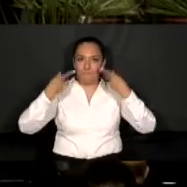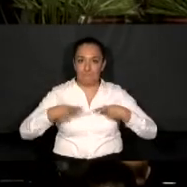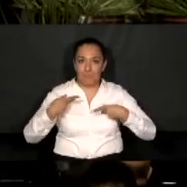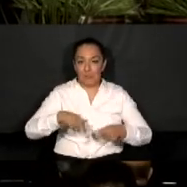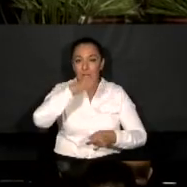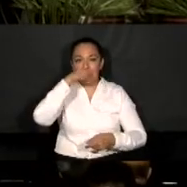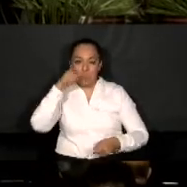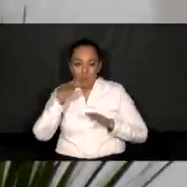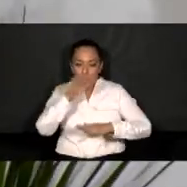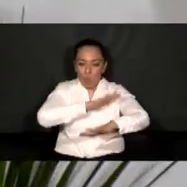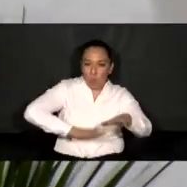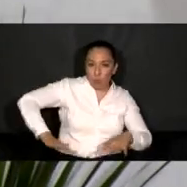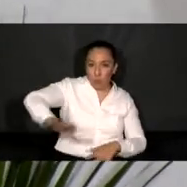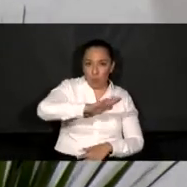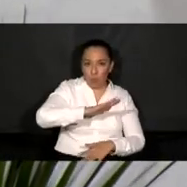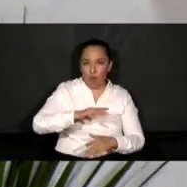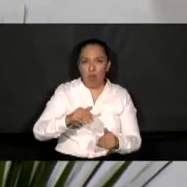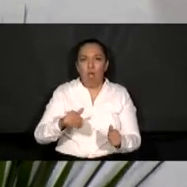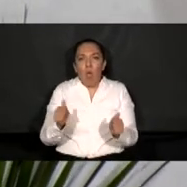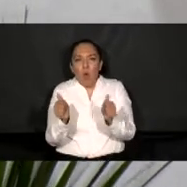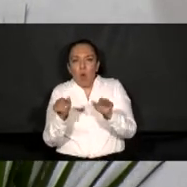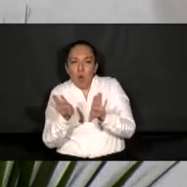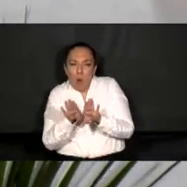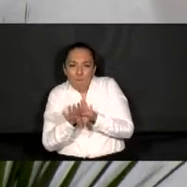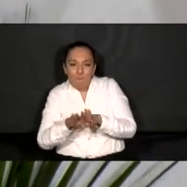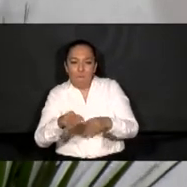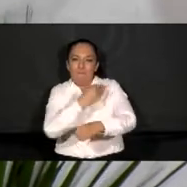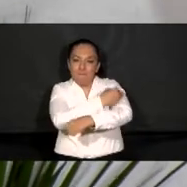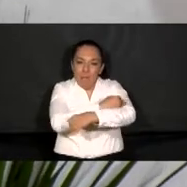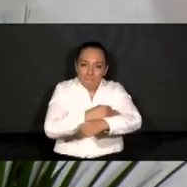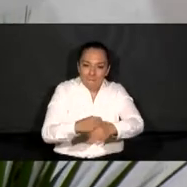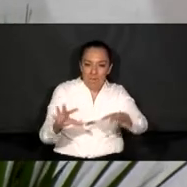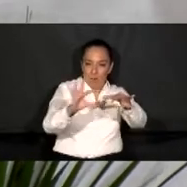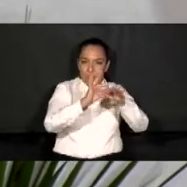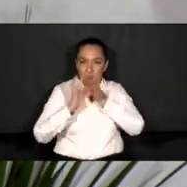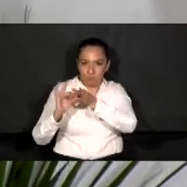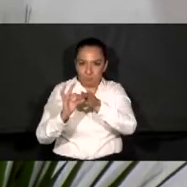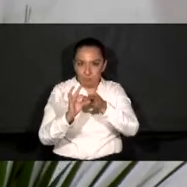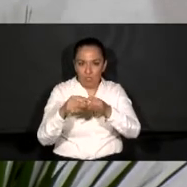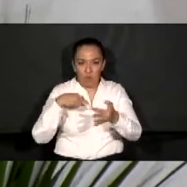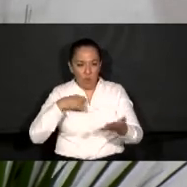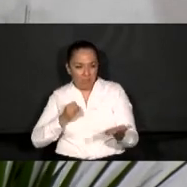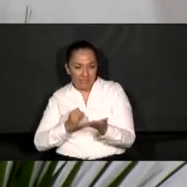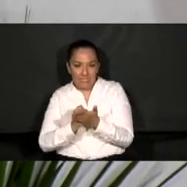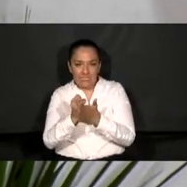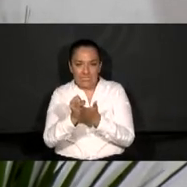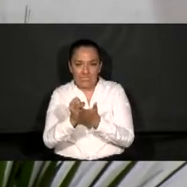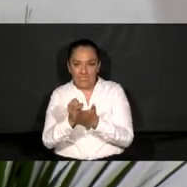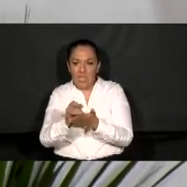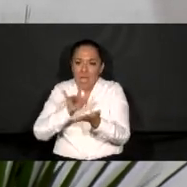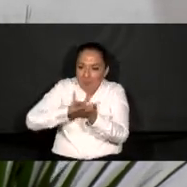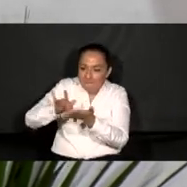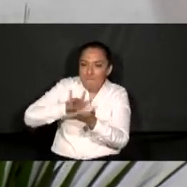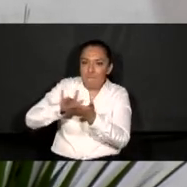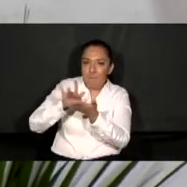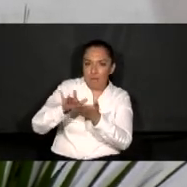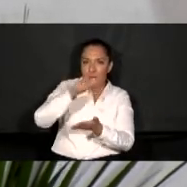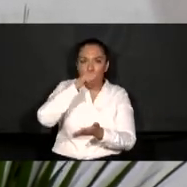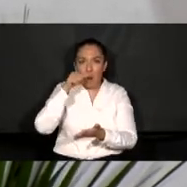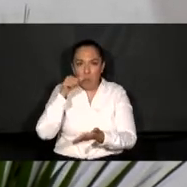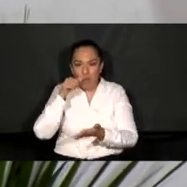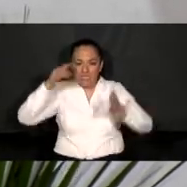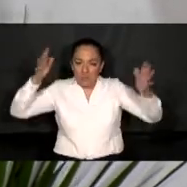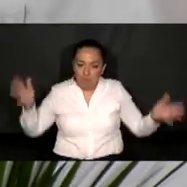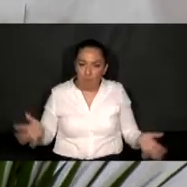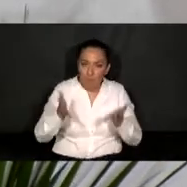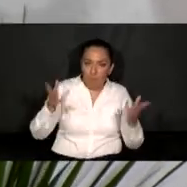sola familia que somos los chihuahuenses. Es una decisión de solidarizarnos con Juárez y de promover la unidad